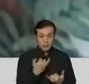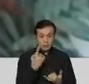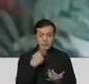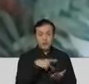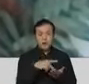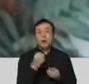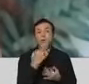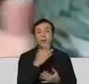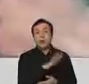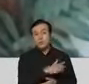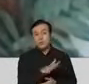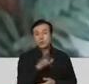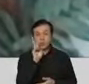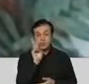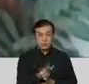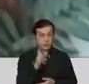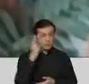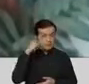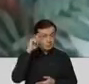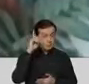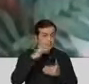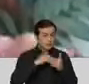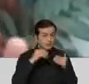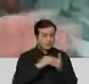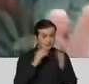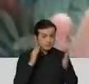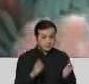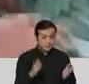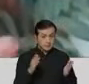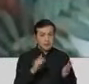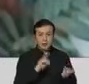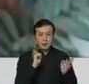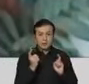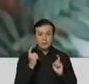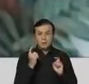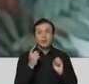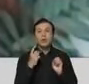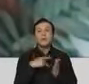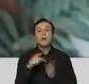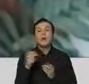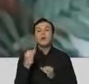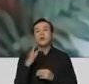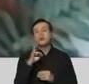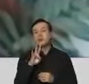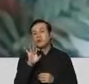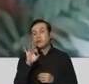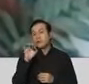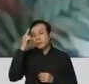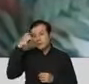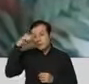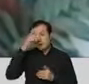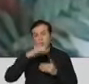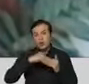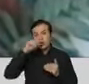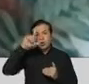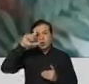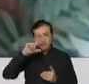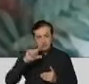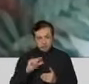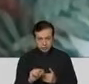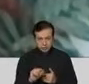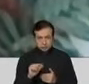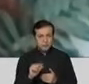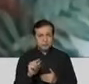pagar alrededor de 2.000 millones de dólares y vamos a pasar a pagar 79 millones de dólares. Imagínese el alivio en gracia. Luego en